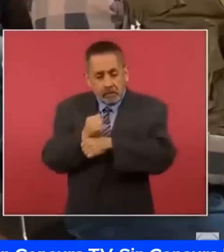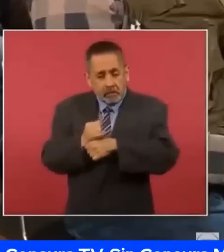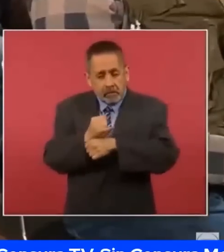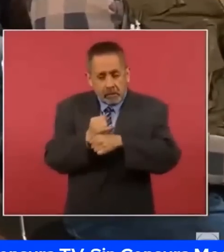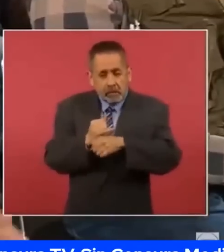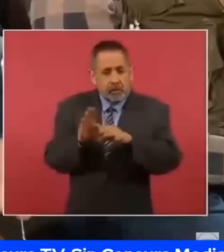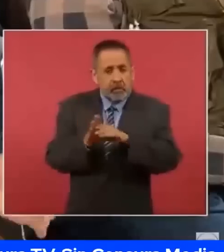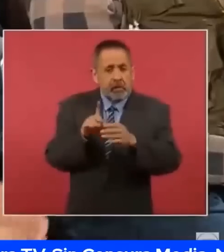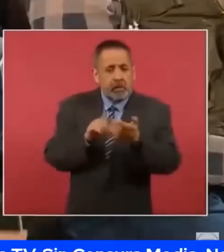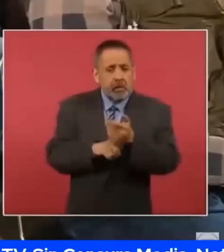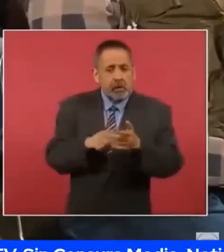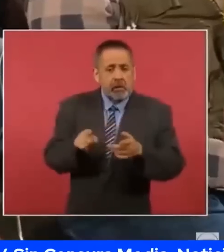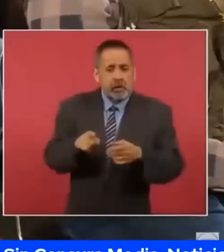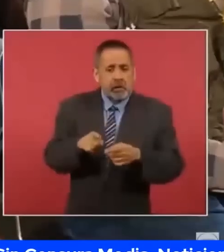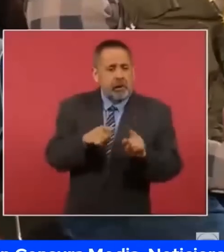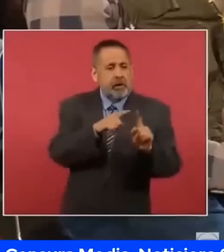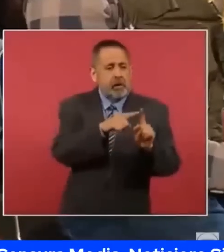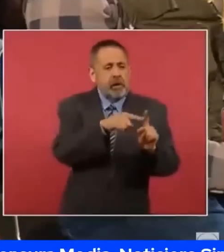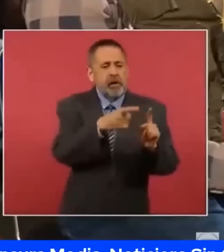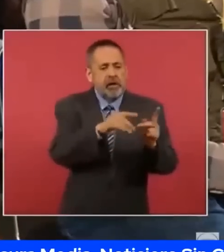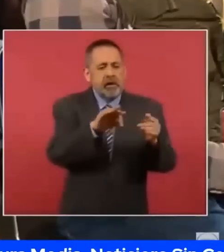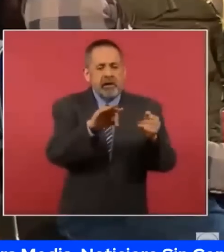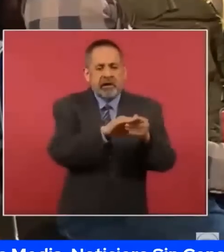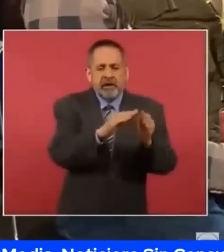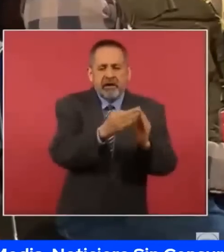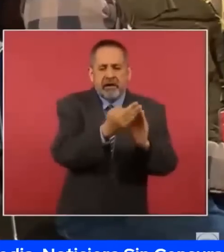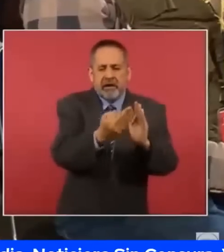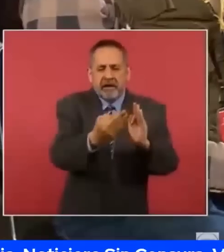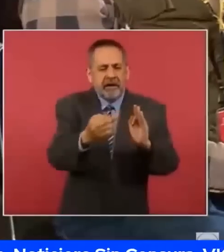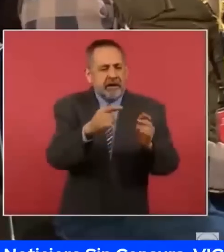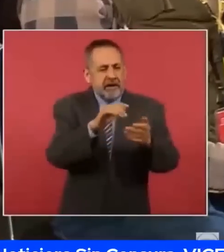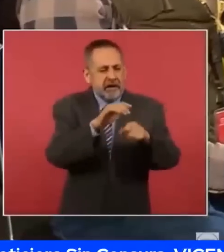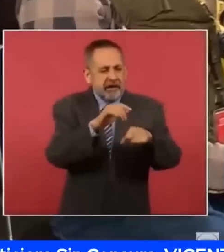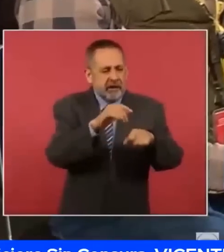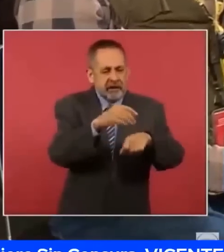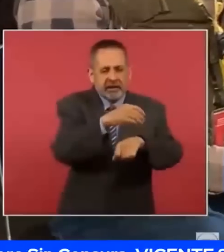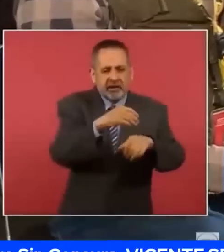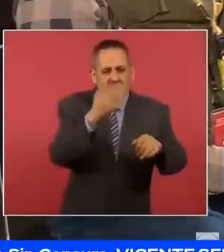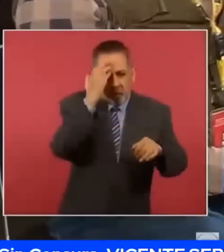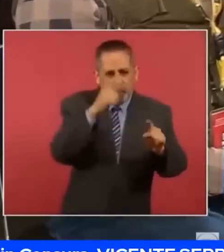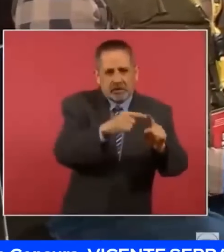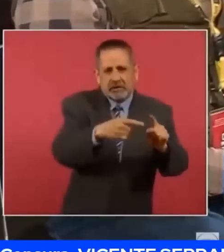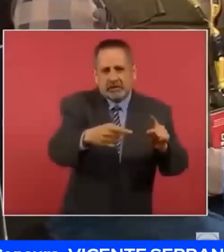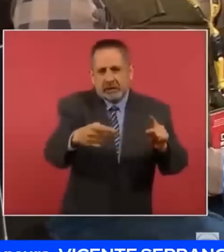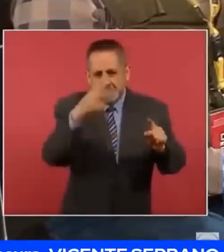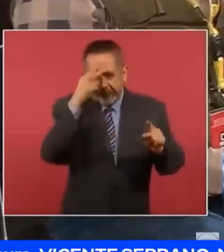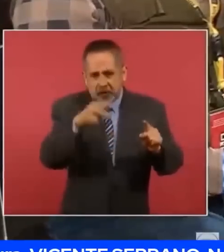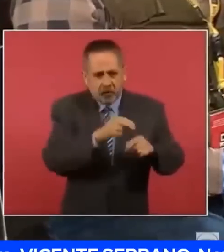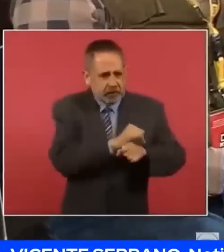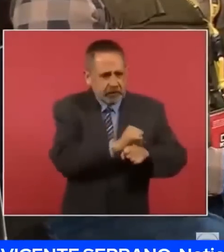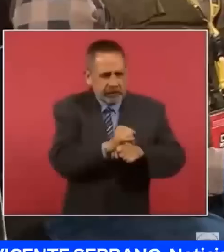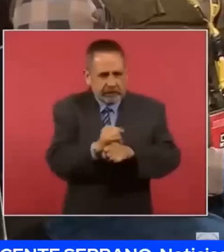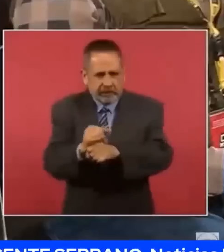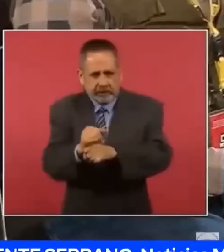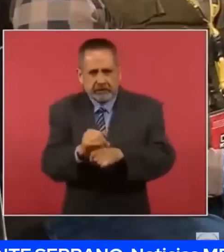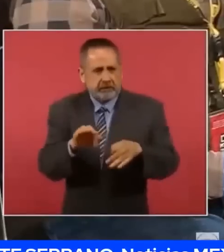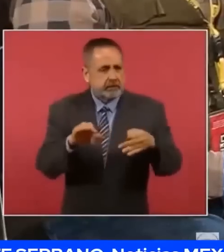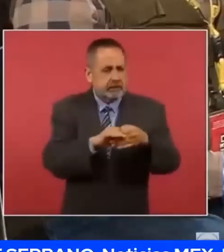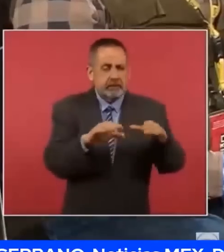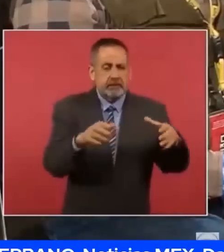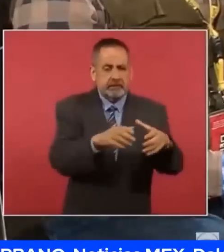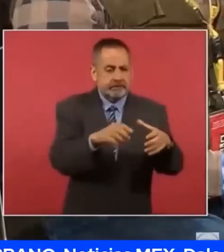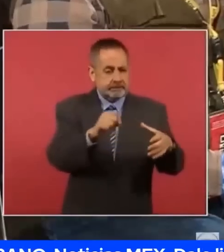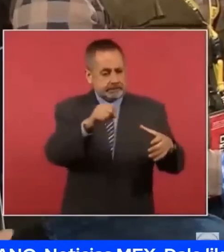investigación al círculo cercano de García Luna en México. ¿Es necesario en ese círculo cercano también que